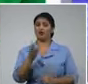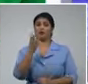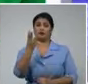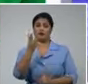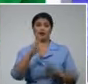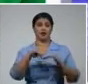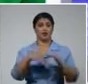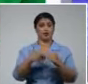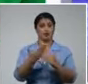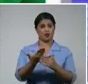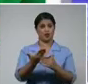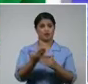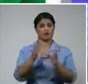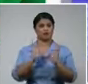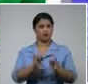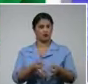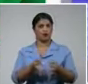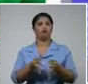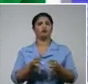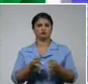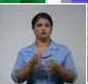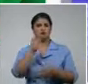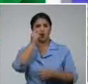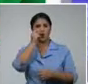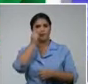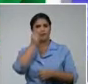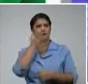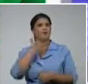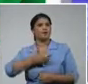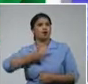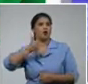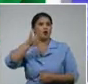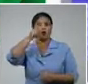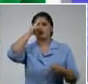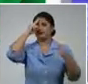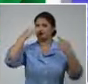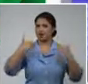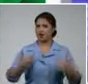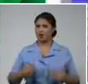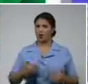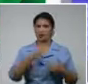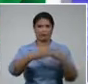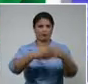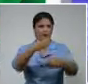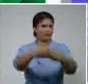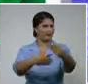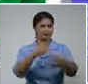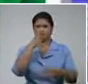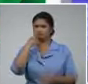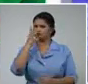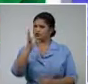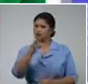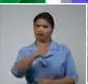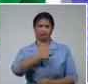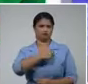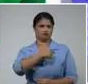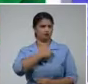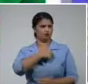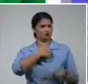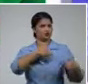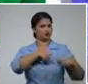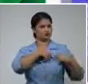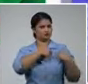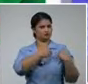no responde a los medicamentos, hizo una parada cardíaca y a pesar de que se realizaron las maniobras